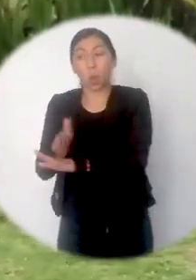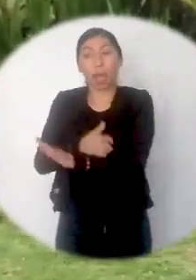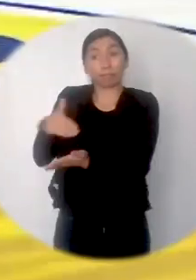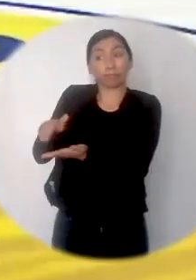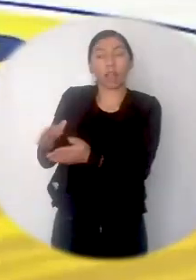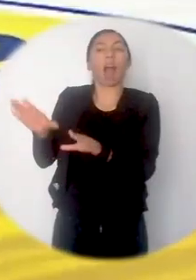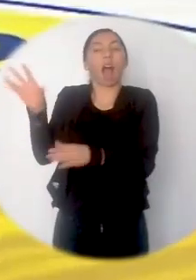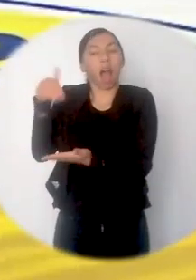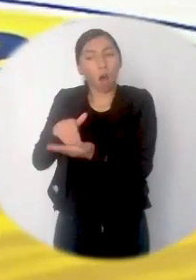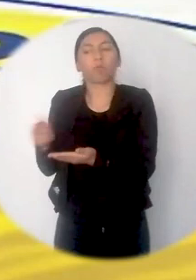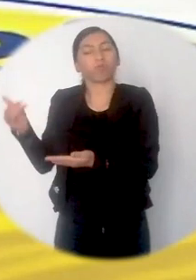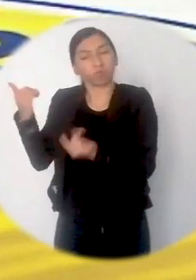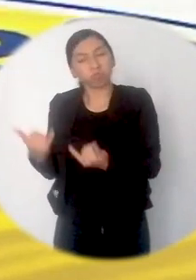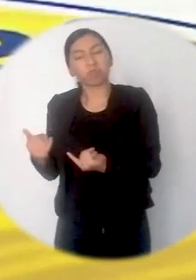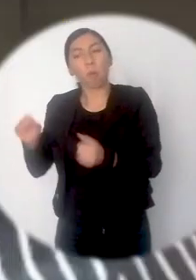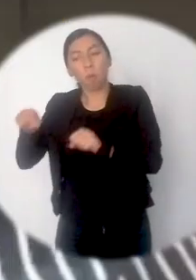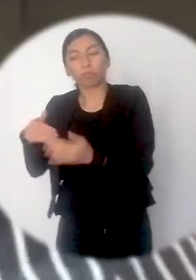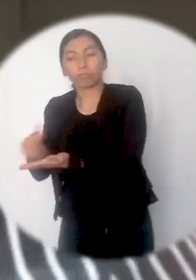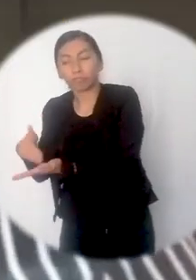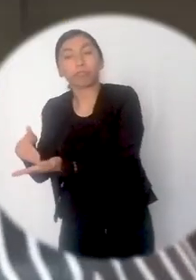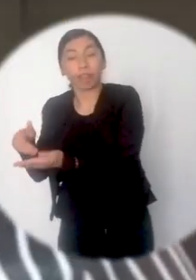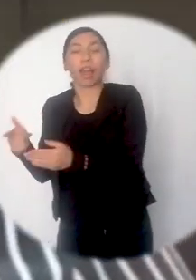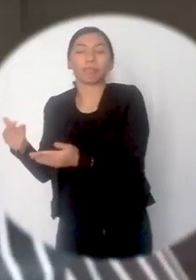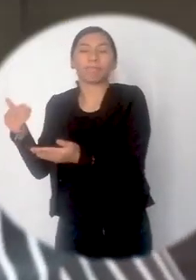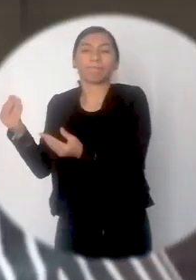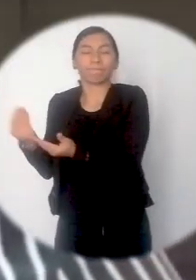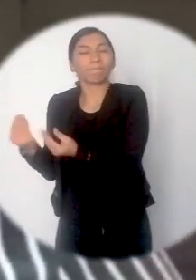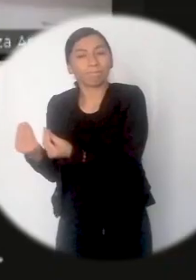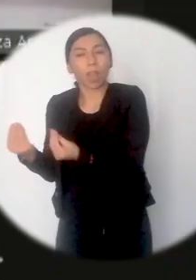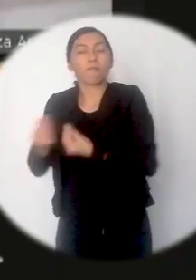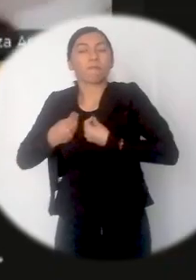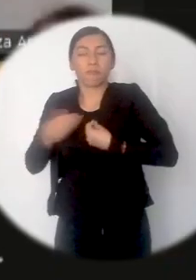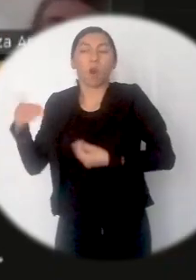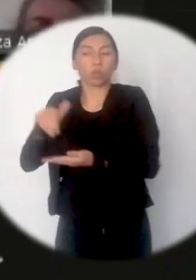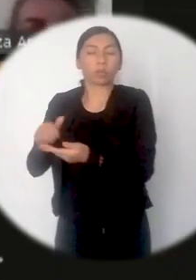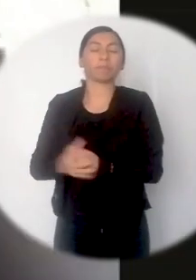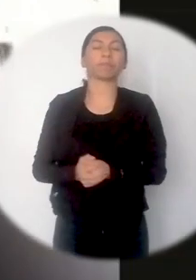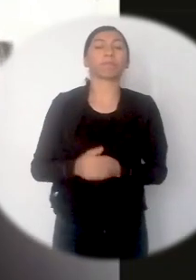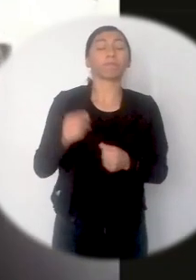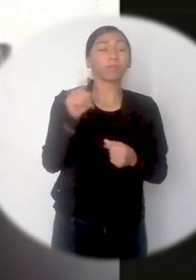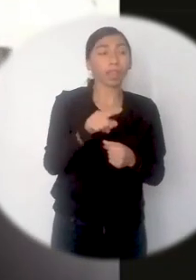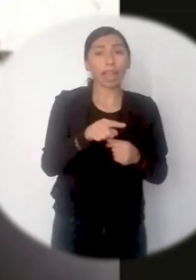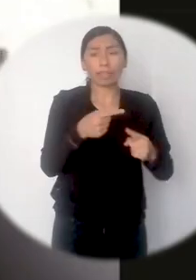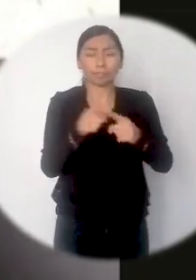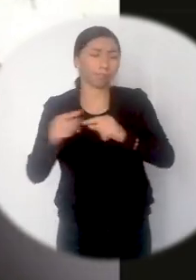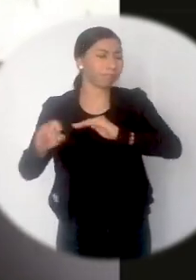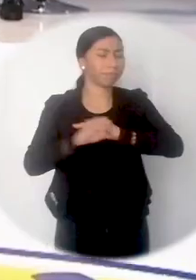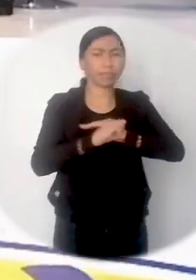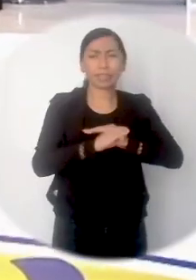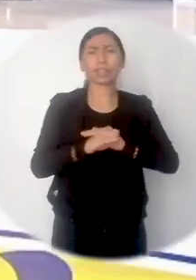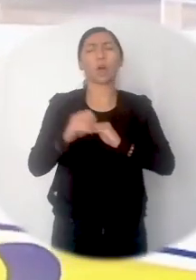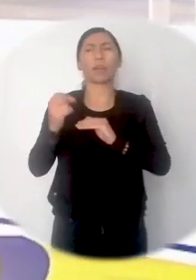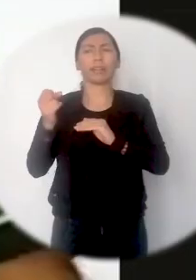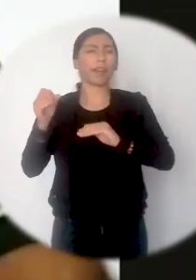de la virtualidad los realizamos en el año 2020. En la rendición de cuentas de la Unidad para las Víctimas participaron de forma virtual los entes